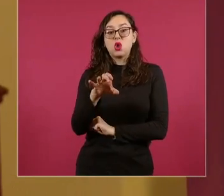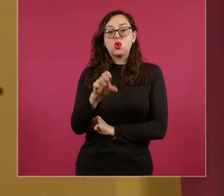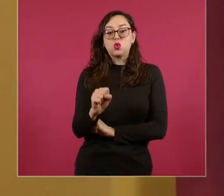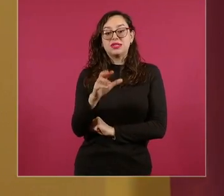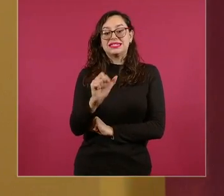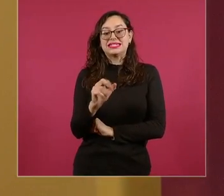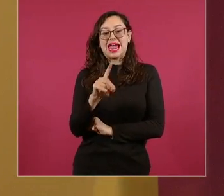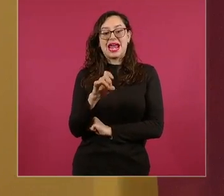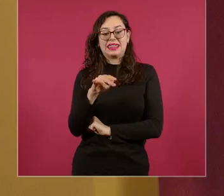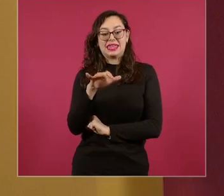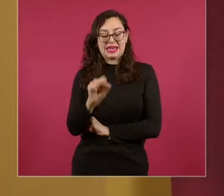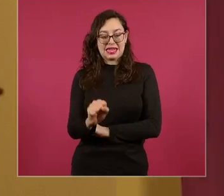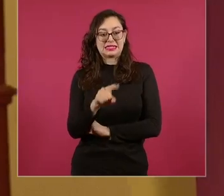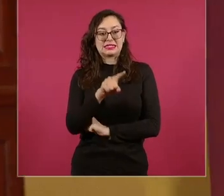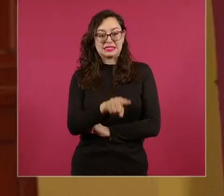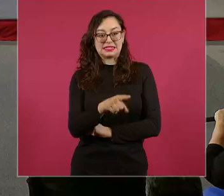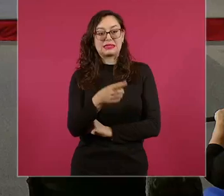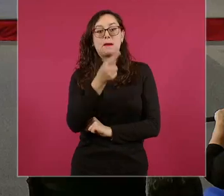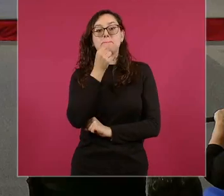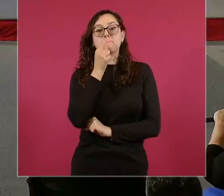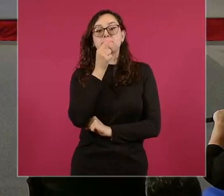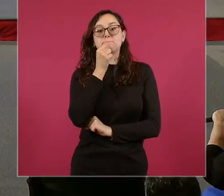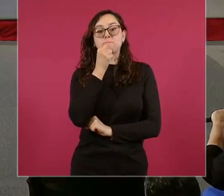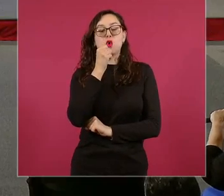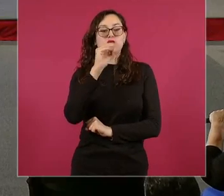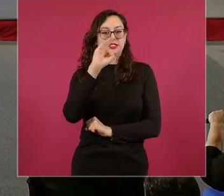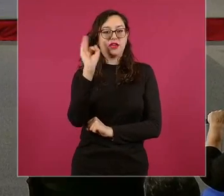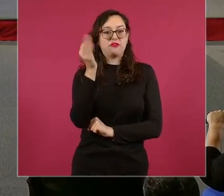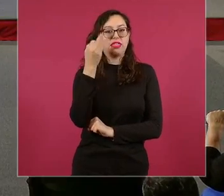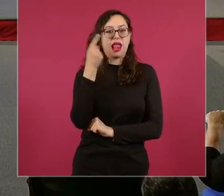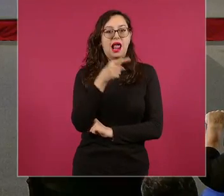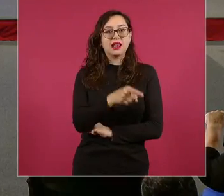director de seguridad federal de la Policía Federal.